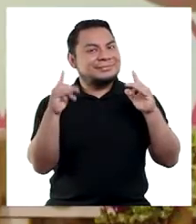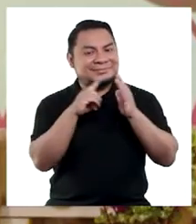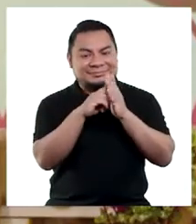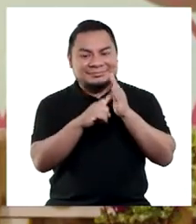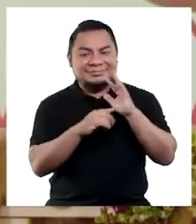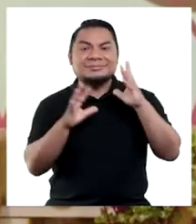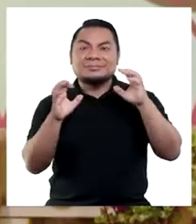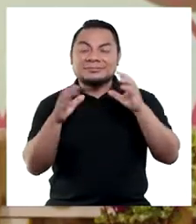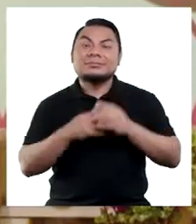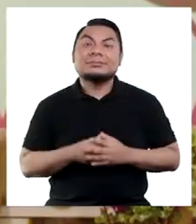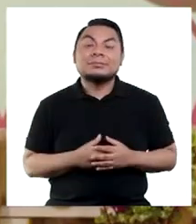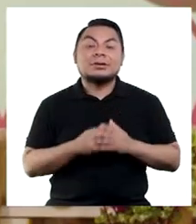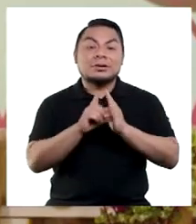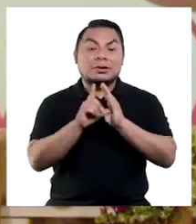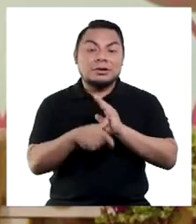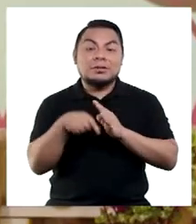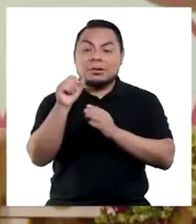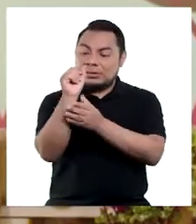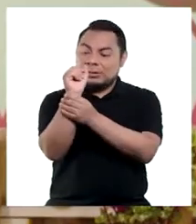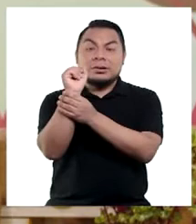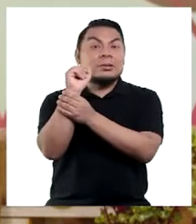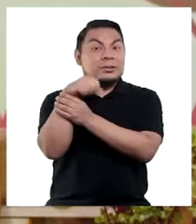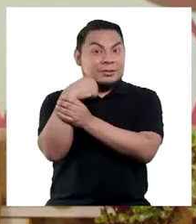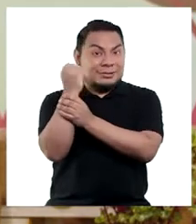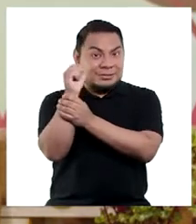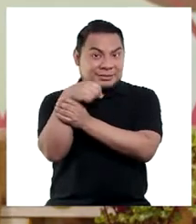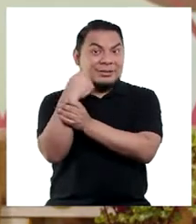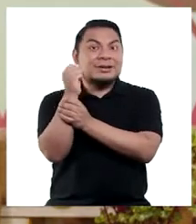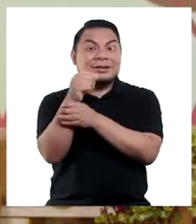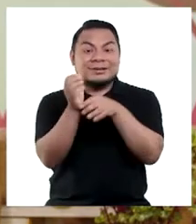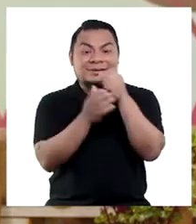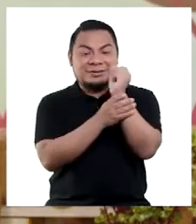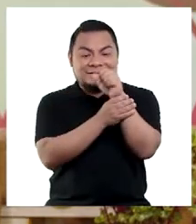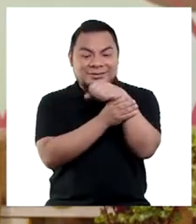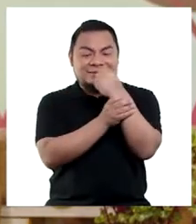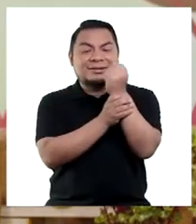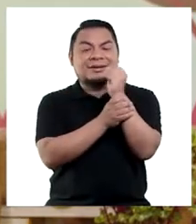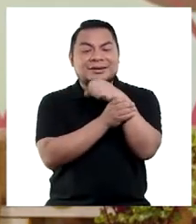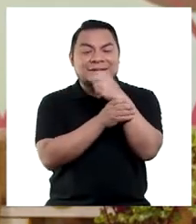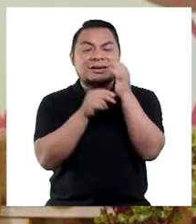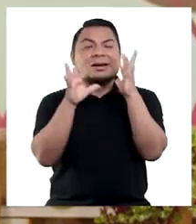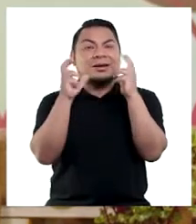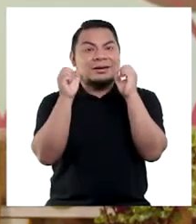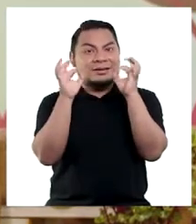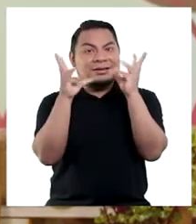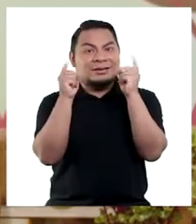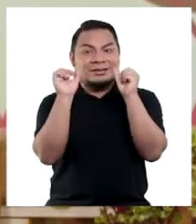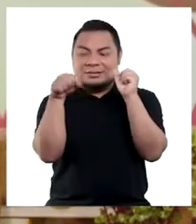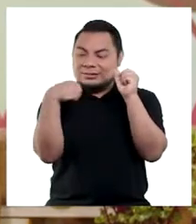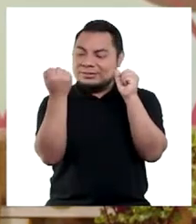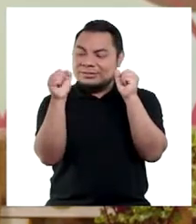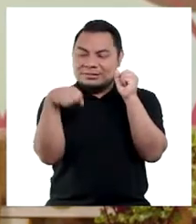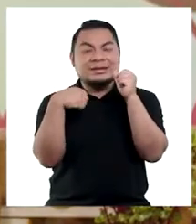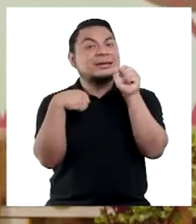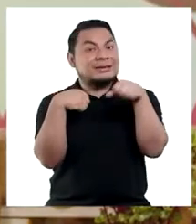vamos a mover las muñecas y los dedos de dos nietas